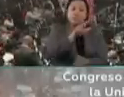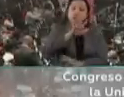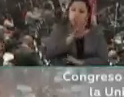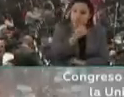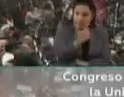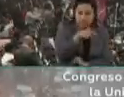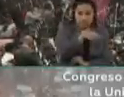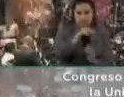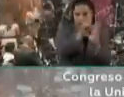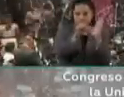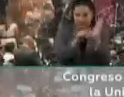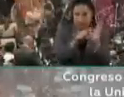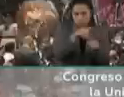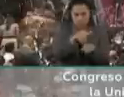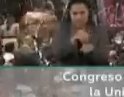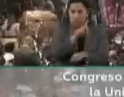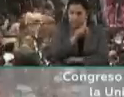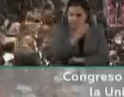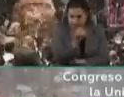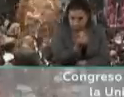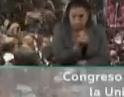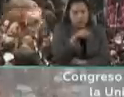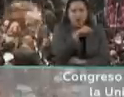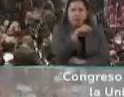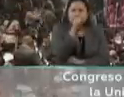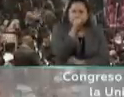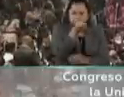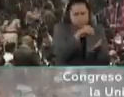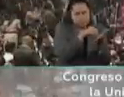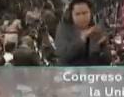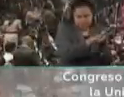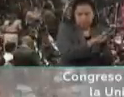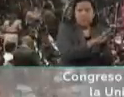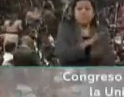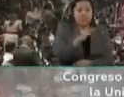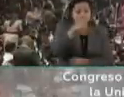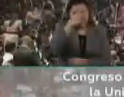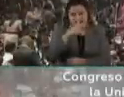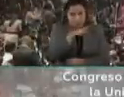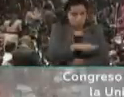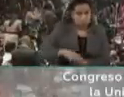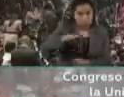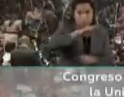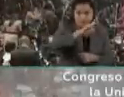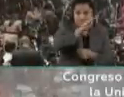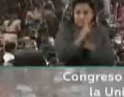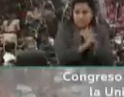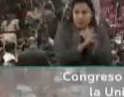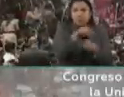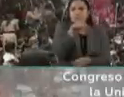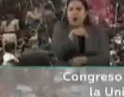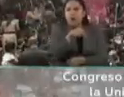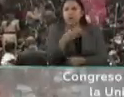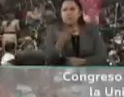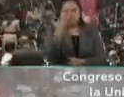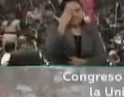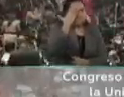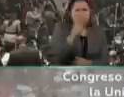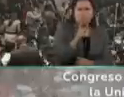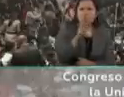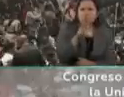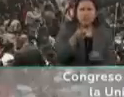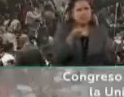39 establece con claridad meridiana que la soberanía nacional reside esencial y originalmente en el